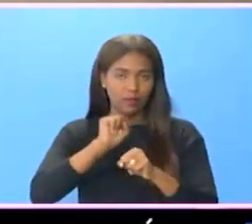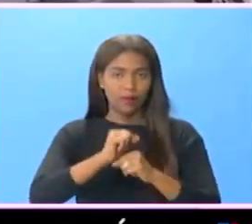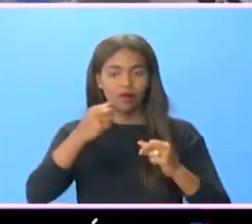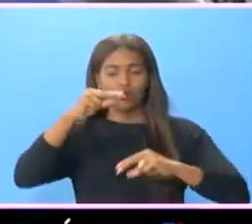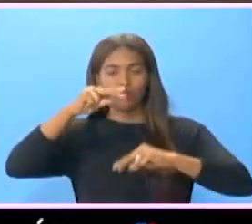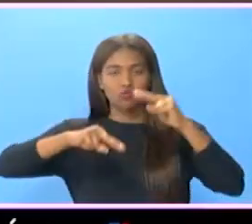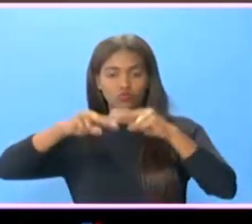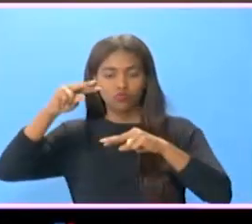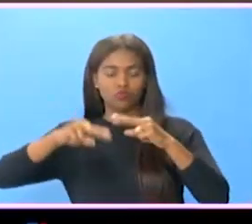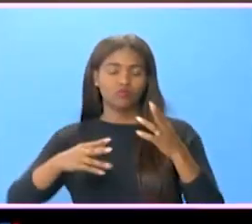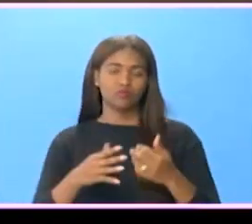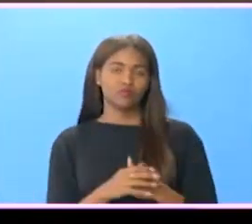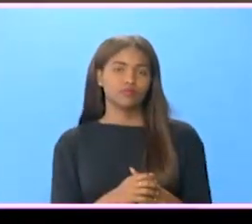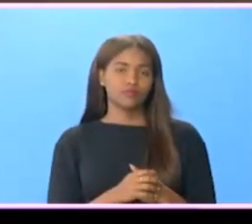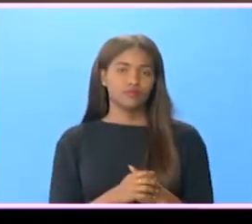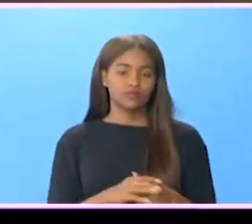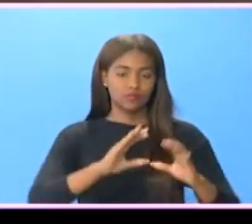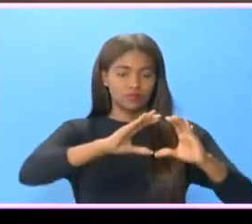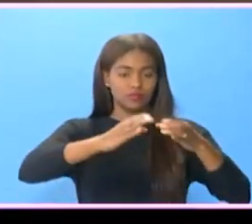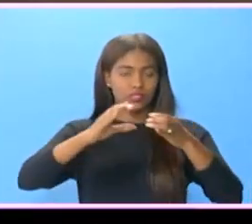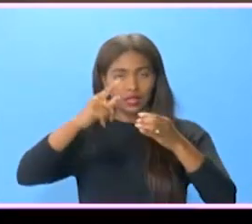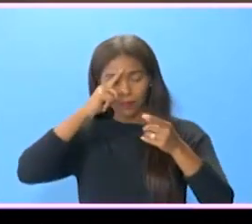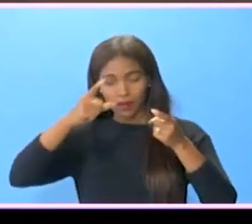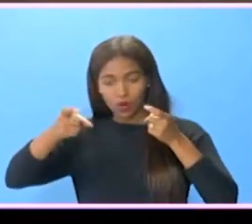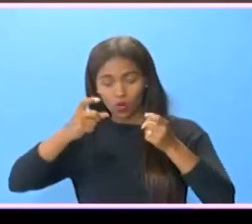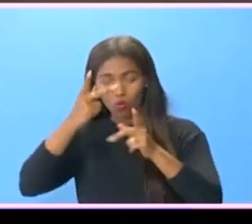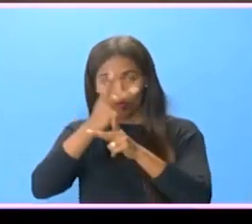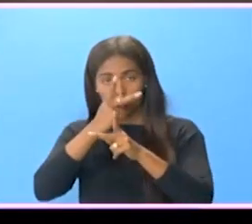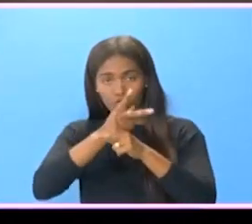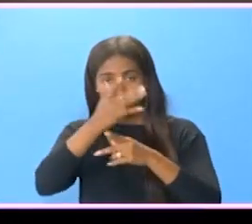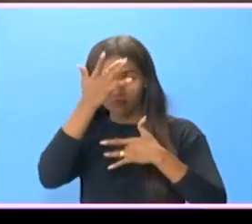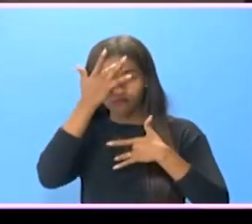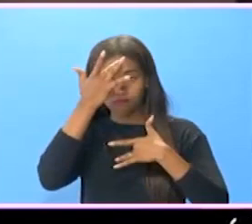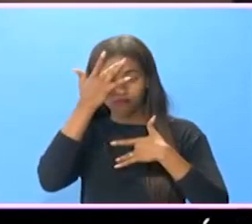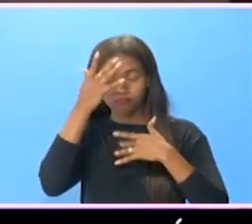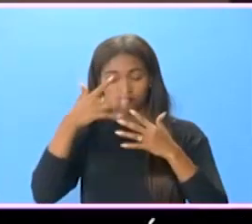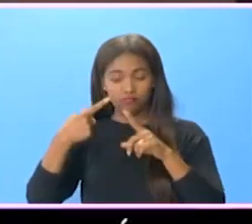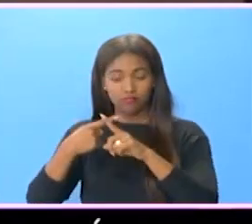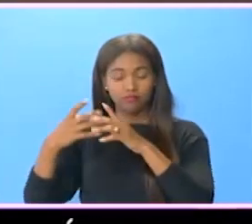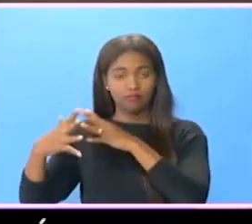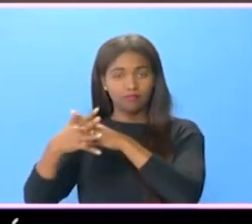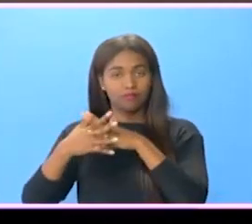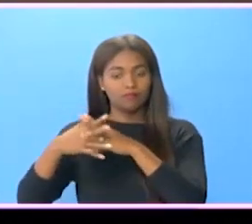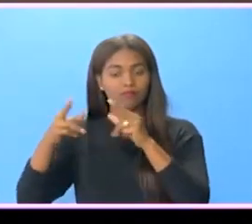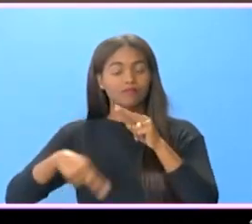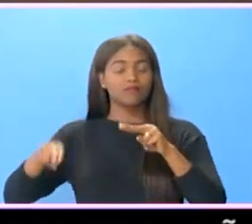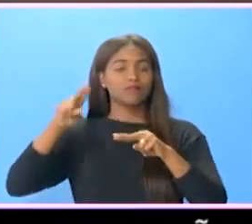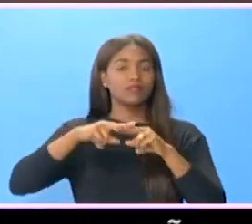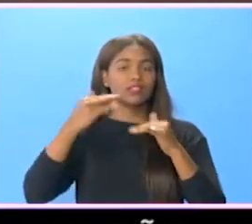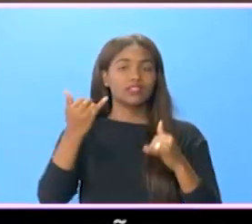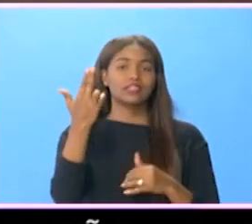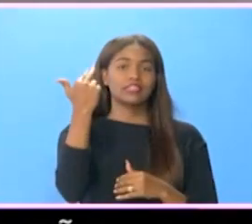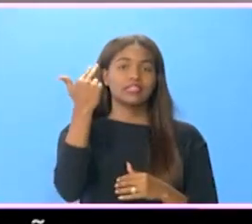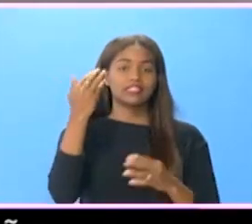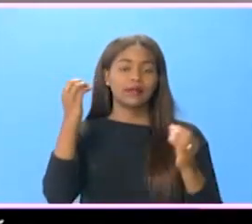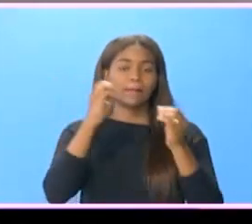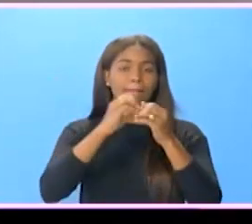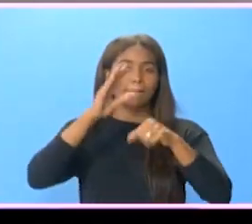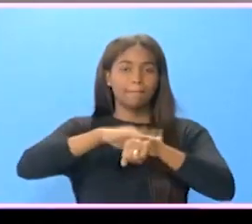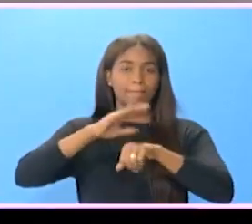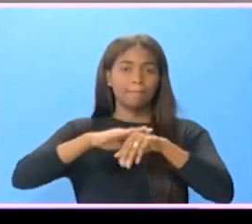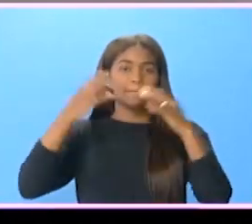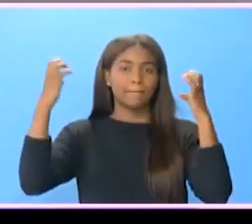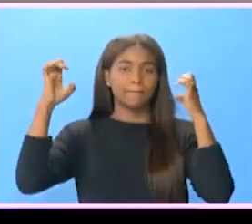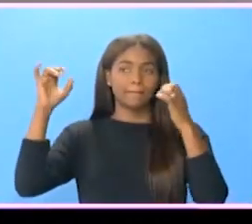construcción. Los Centros para el Control y la Prevención de Enfermedades de Estados Unidos elevaron a 3 el nivel de las alertas de